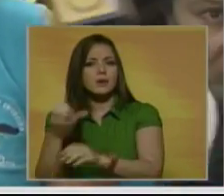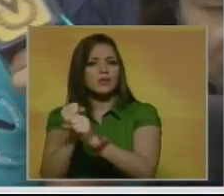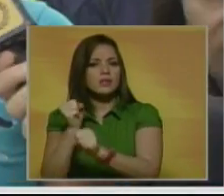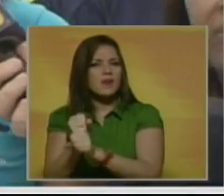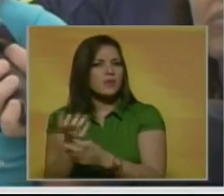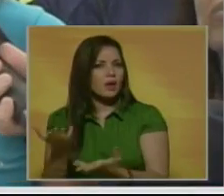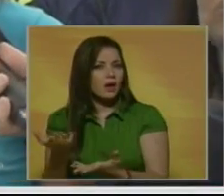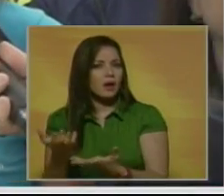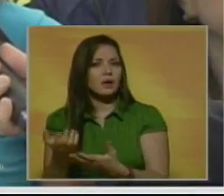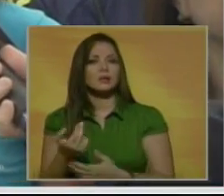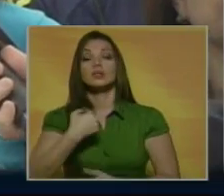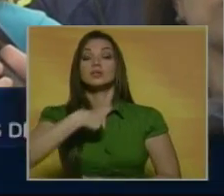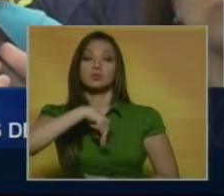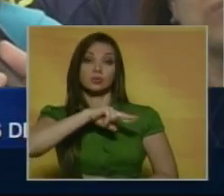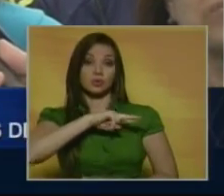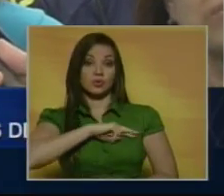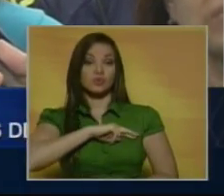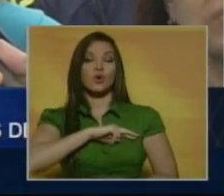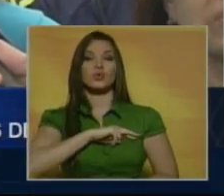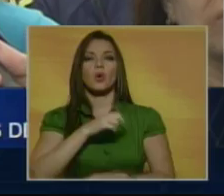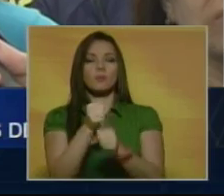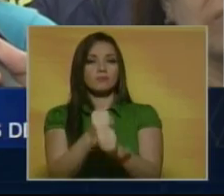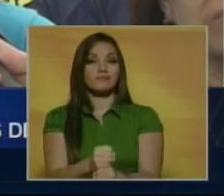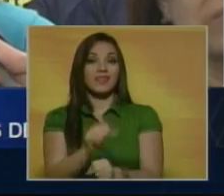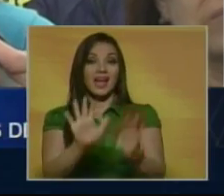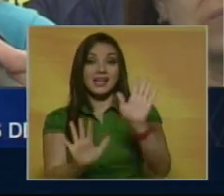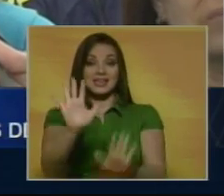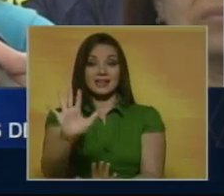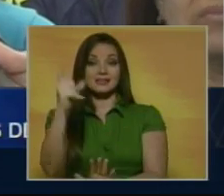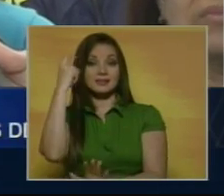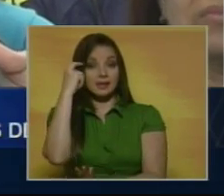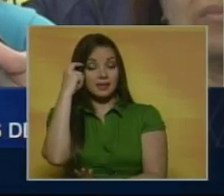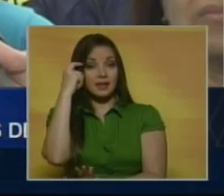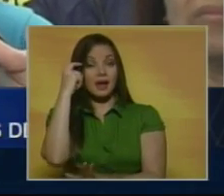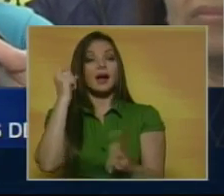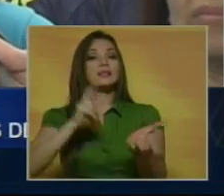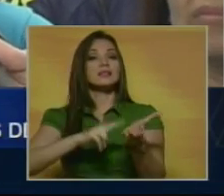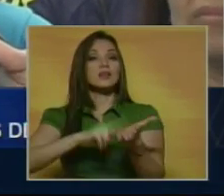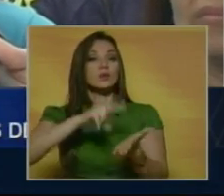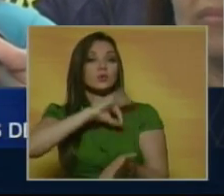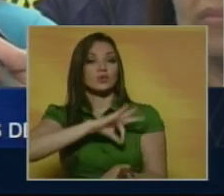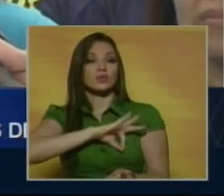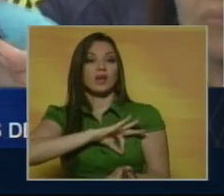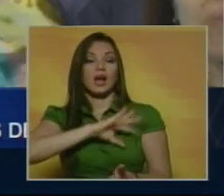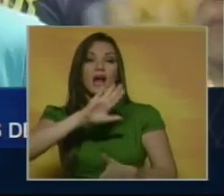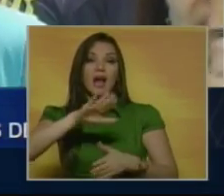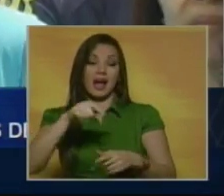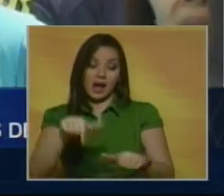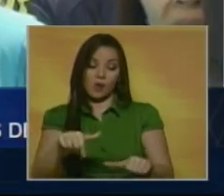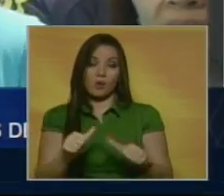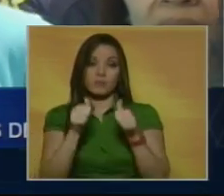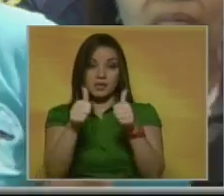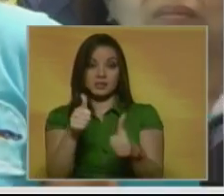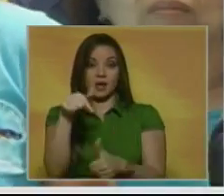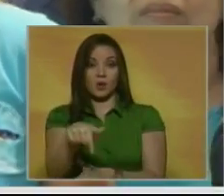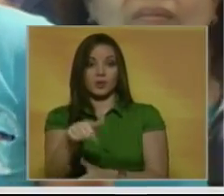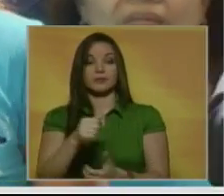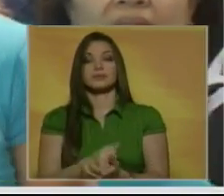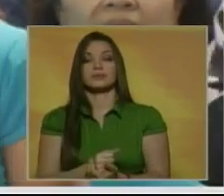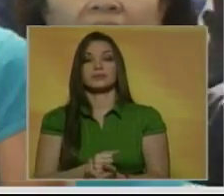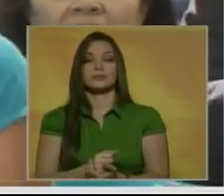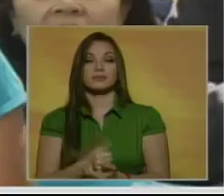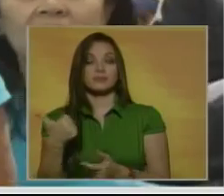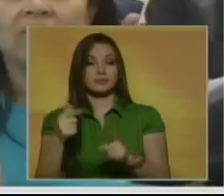concretarse? Estamos dando un margen de 15 días al Instituto Venezolano de los Seguros Sociales a partir de este momento. Bueno, son palabras de